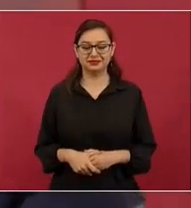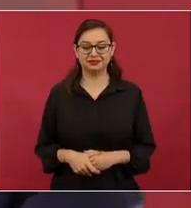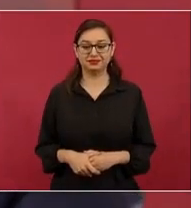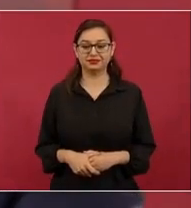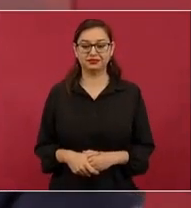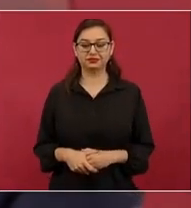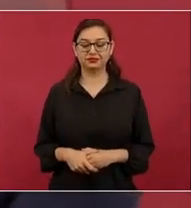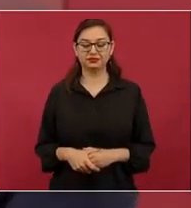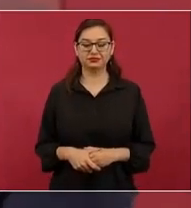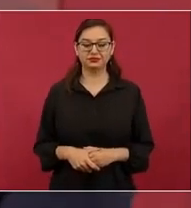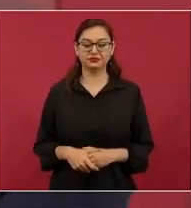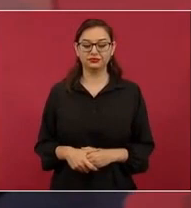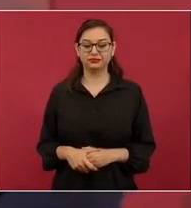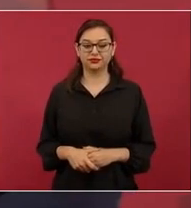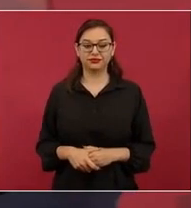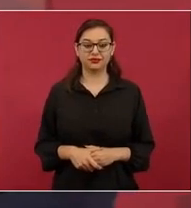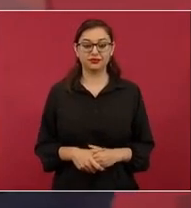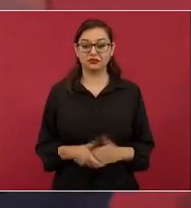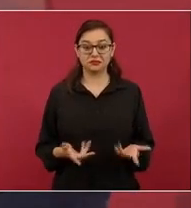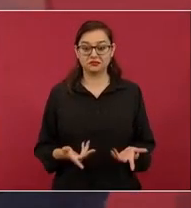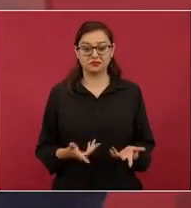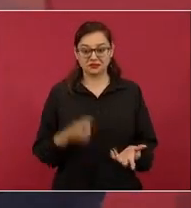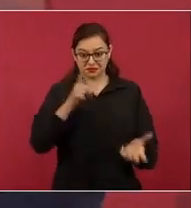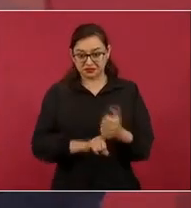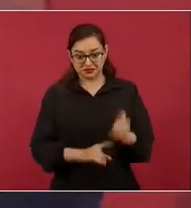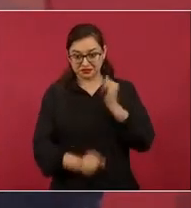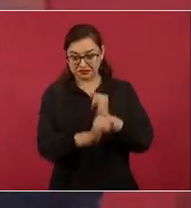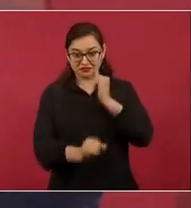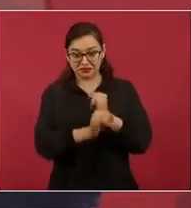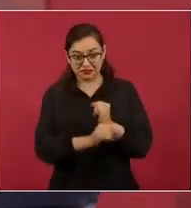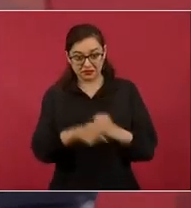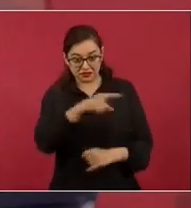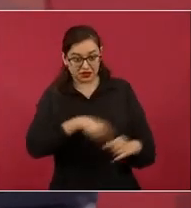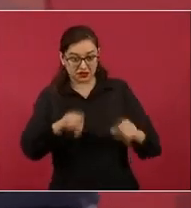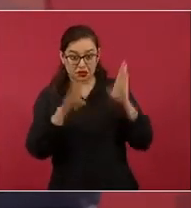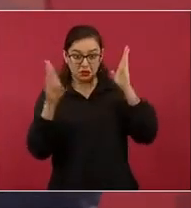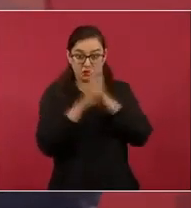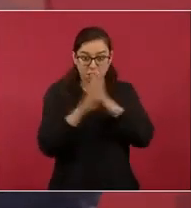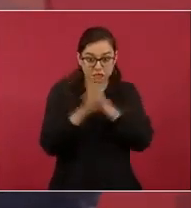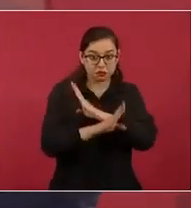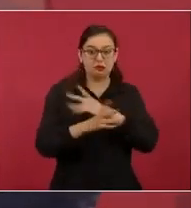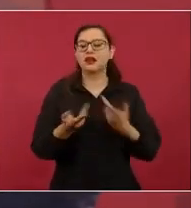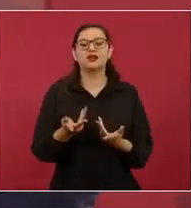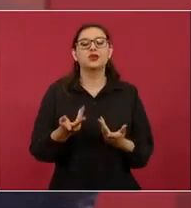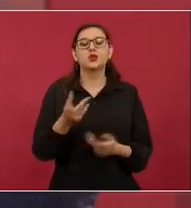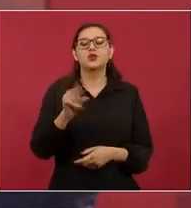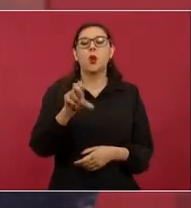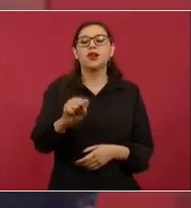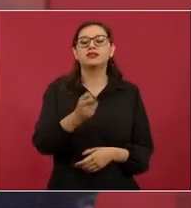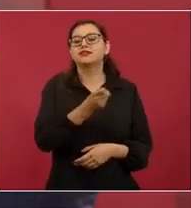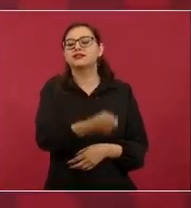Pero no es que sean agentes, son conservadores,